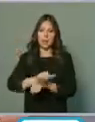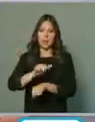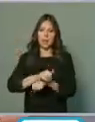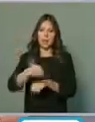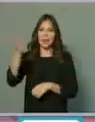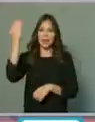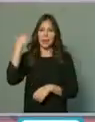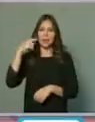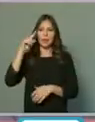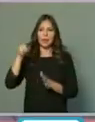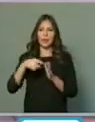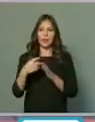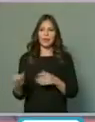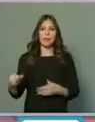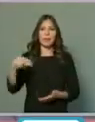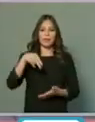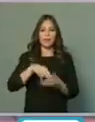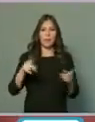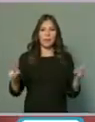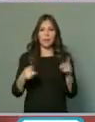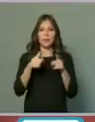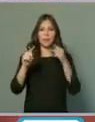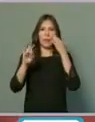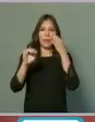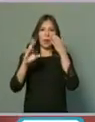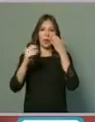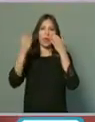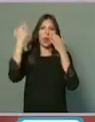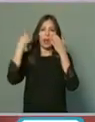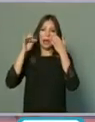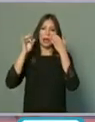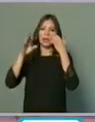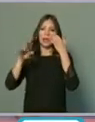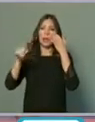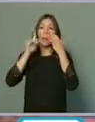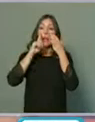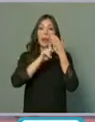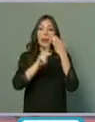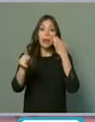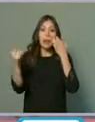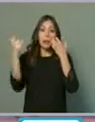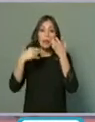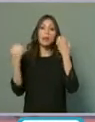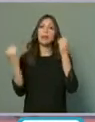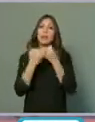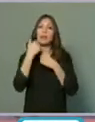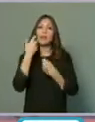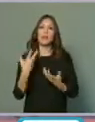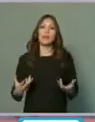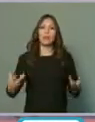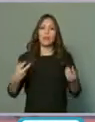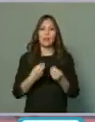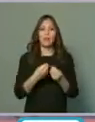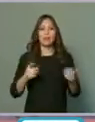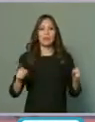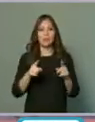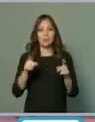a tocar solo porque iba a estar Tricot. Ya habían estado por acá y dijeron, van a estar ellas, no, yo quiero Sí, también vamos. tocar con ellas.